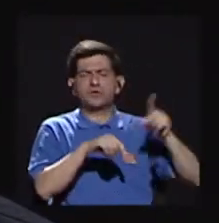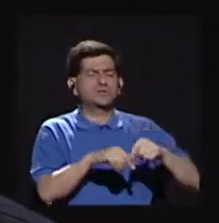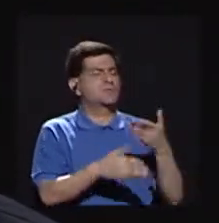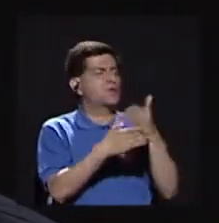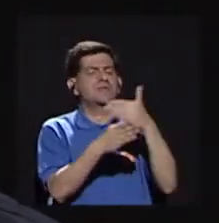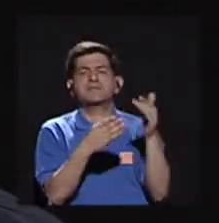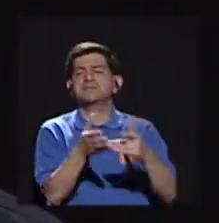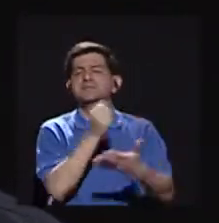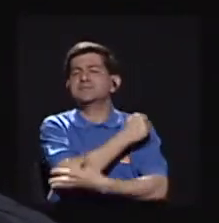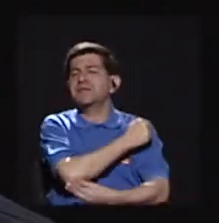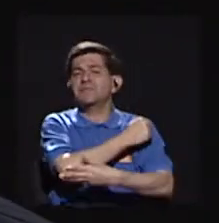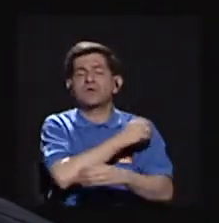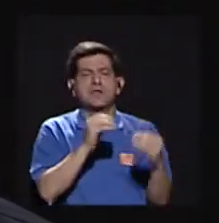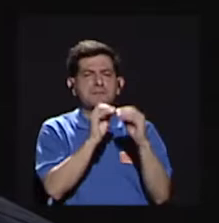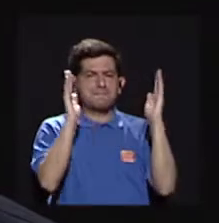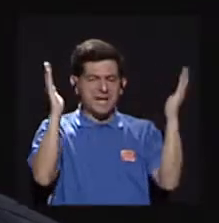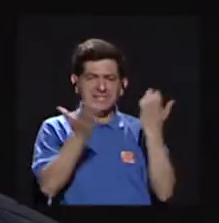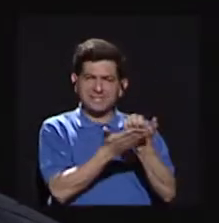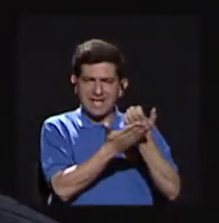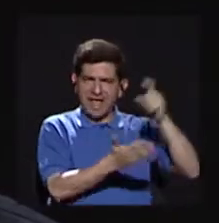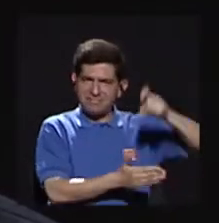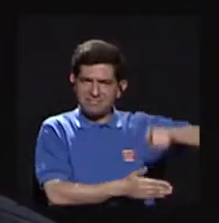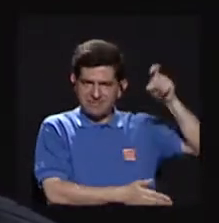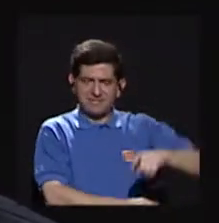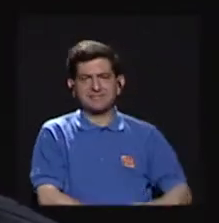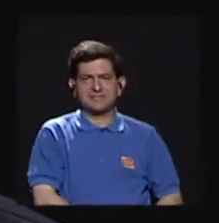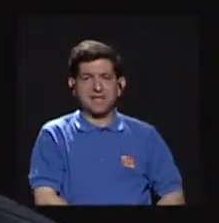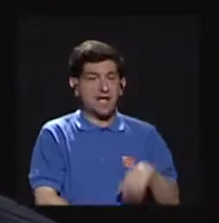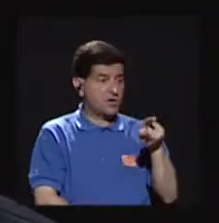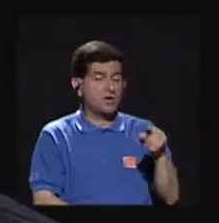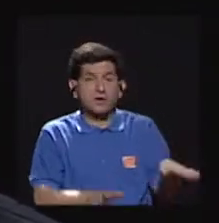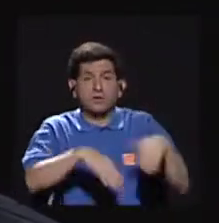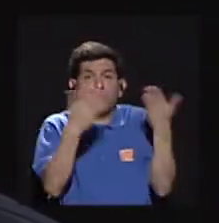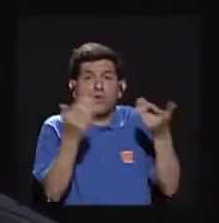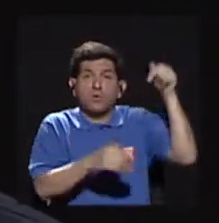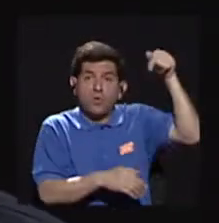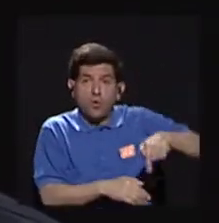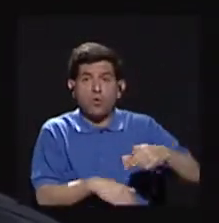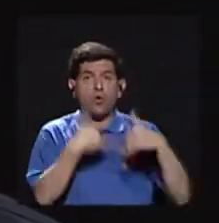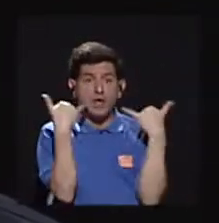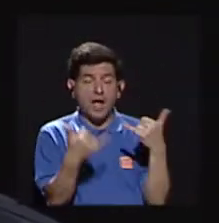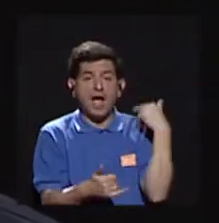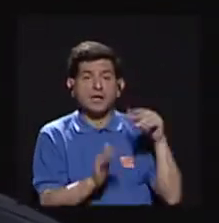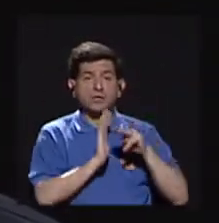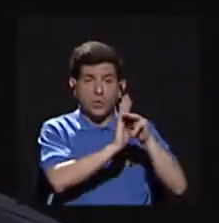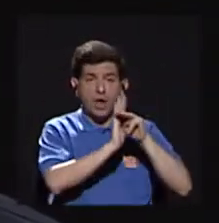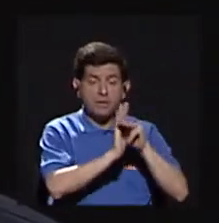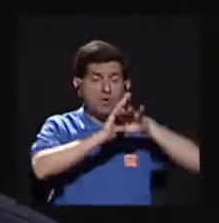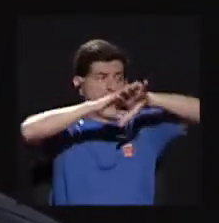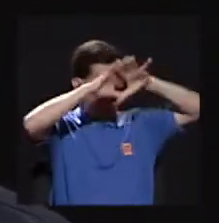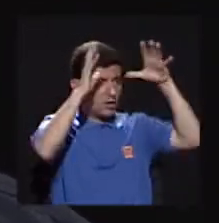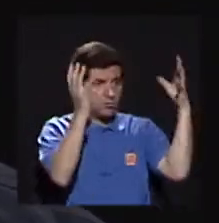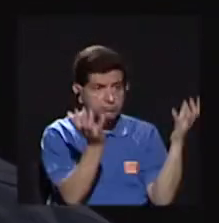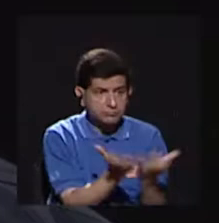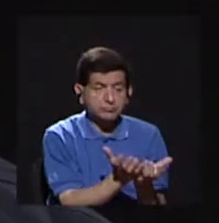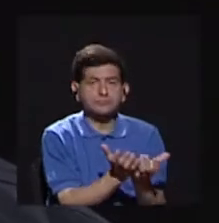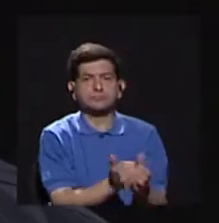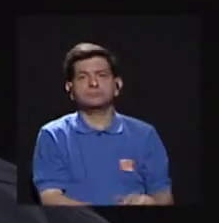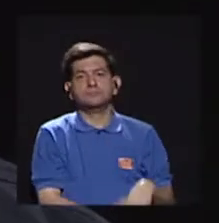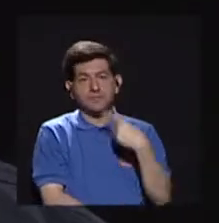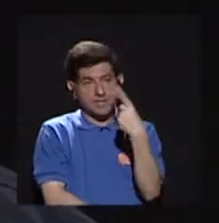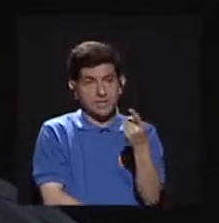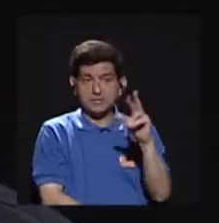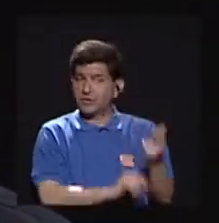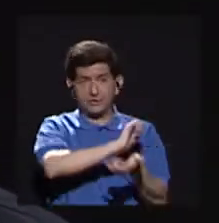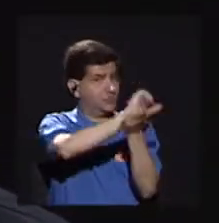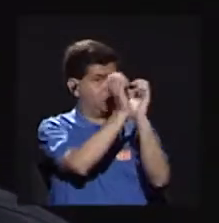hay que hacer más grande la economía y la economía para hacerla más grande hoy en el actual modelo de globalización que dicho sea de paso